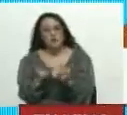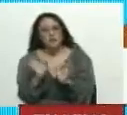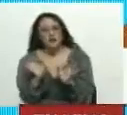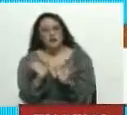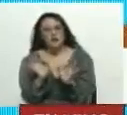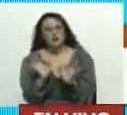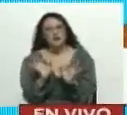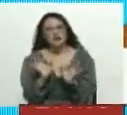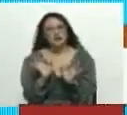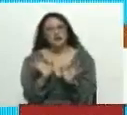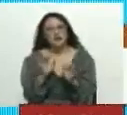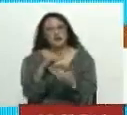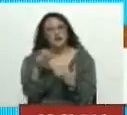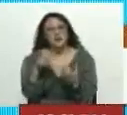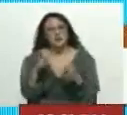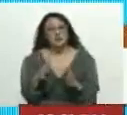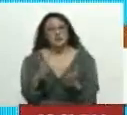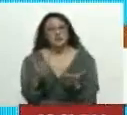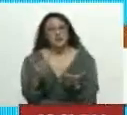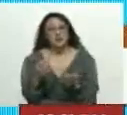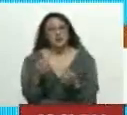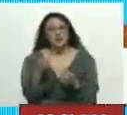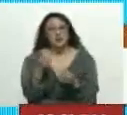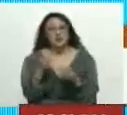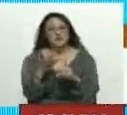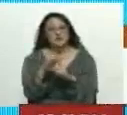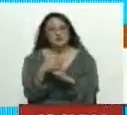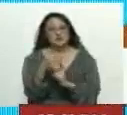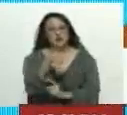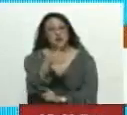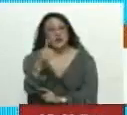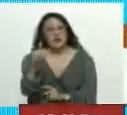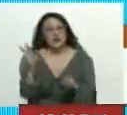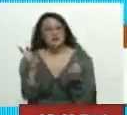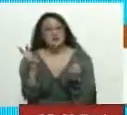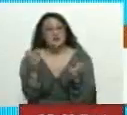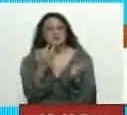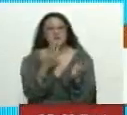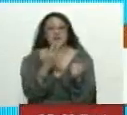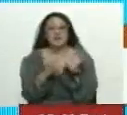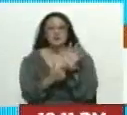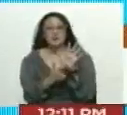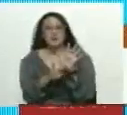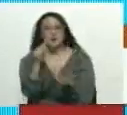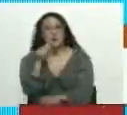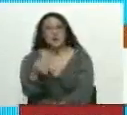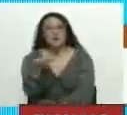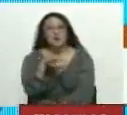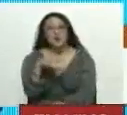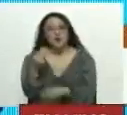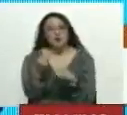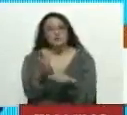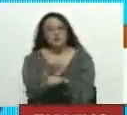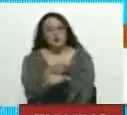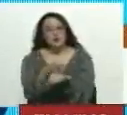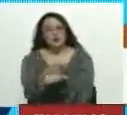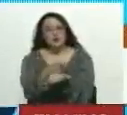copiaste no las revoluciones son producto de las circunstancias de Cada pueblo pero ahí está nuestro ejemplo del pueblo hecho gobierno